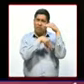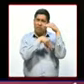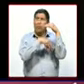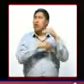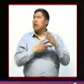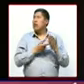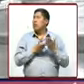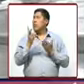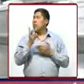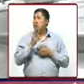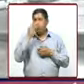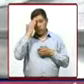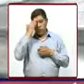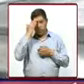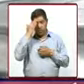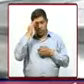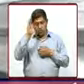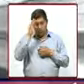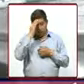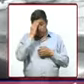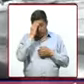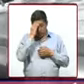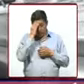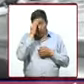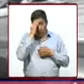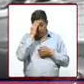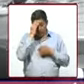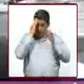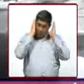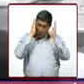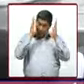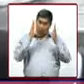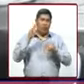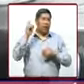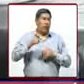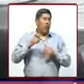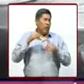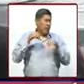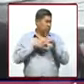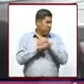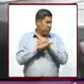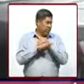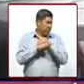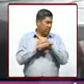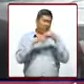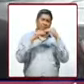La verdad es que no sé, pero sí he escuchado de que uno tiene que meterse